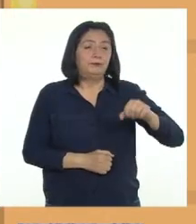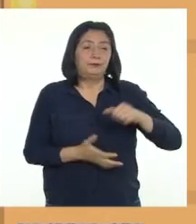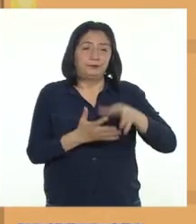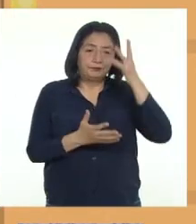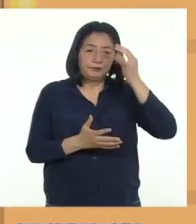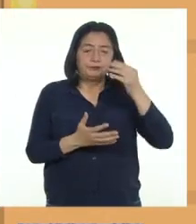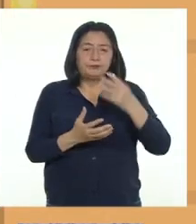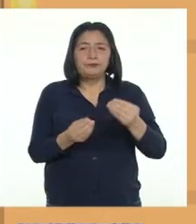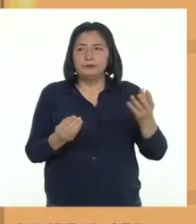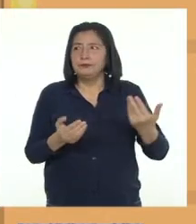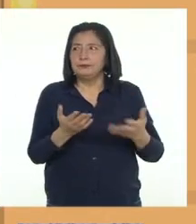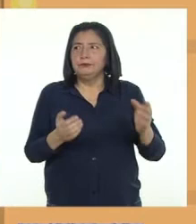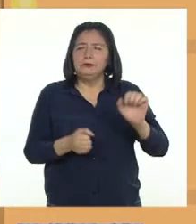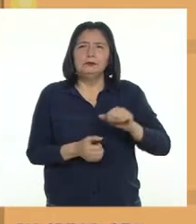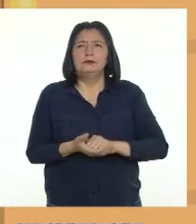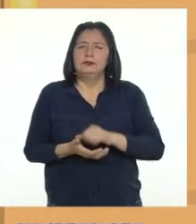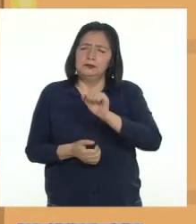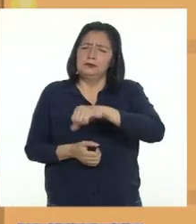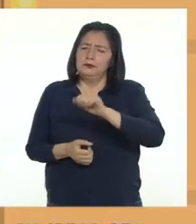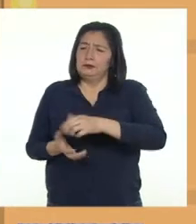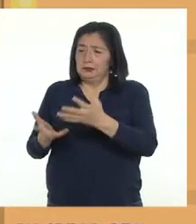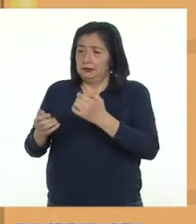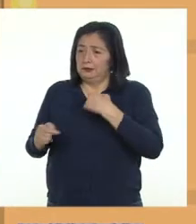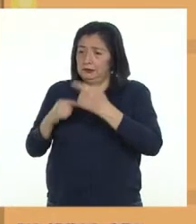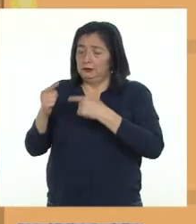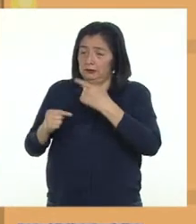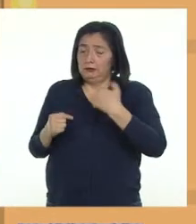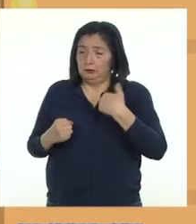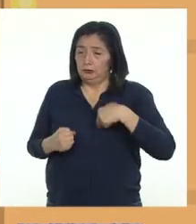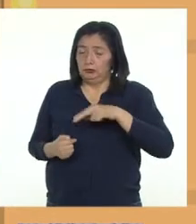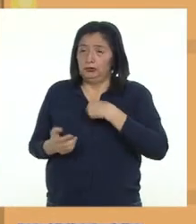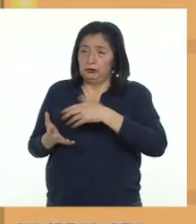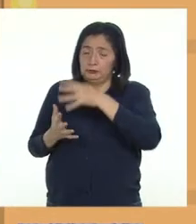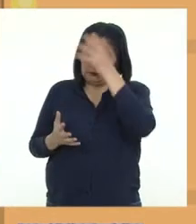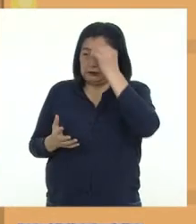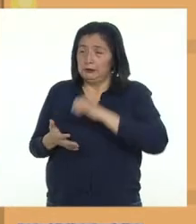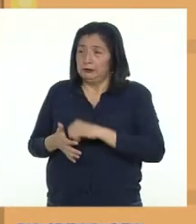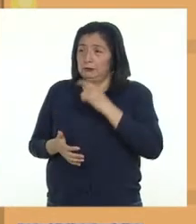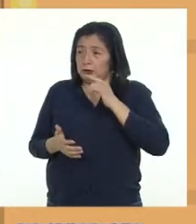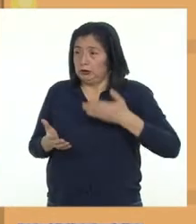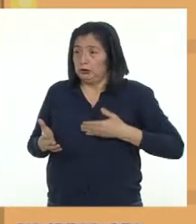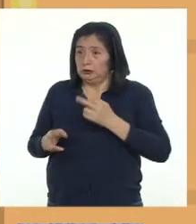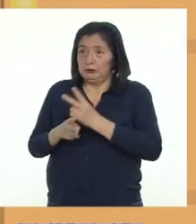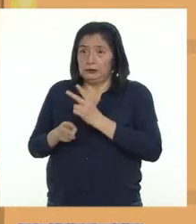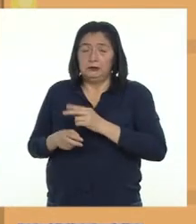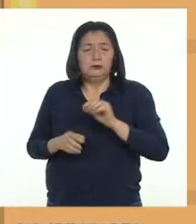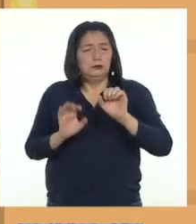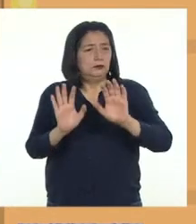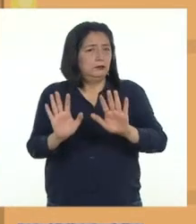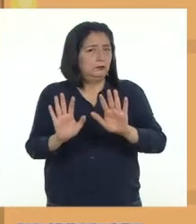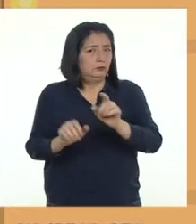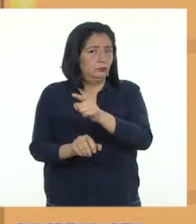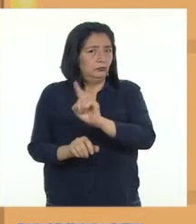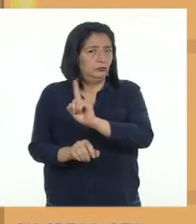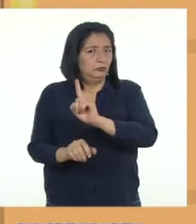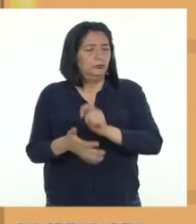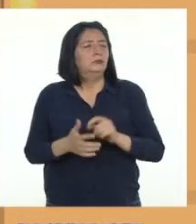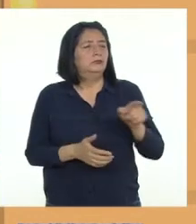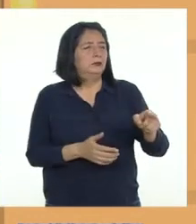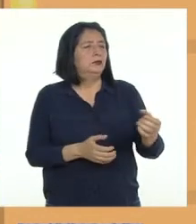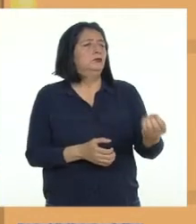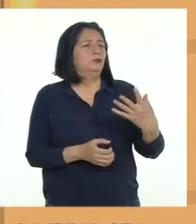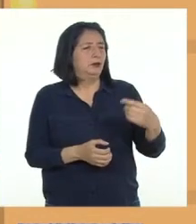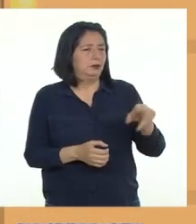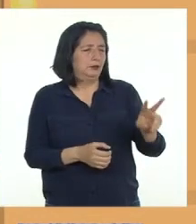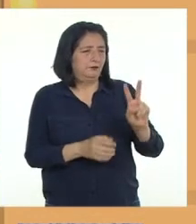aprendido muchas cosas. ¡Sí! ¿Quiere que le contemos lo que aprendimos, señora Vizcacha? Sí, pero tú no. Que lo